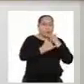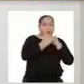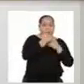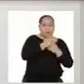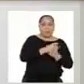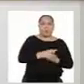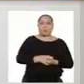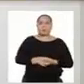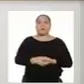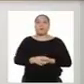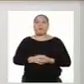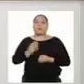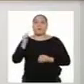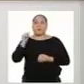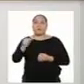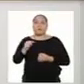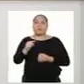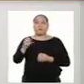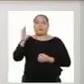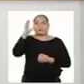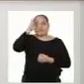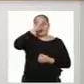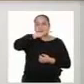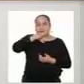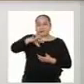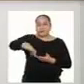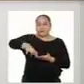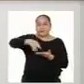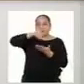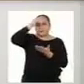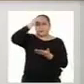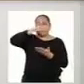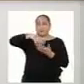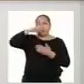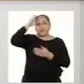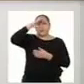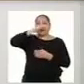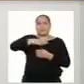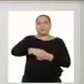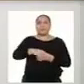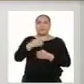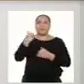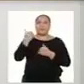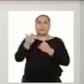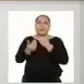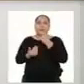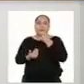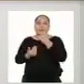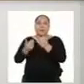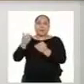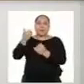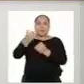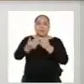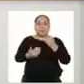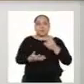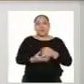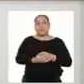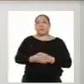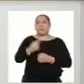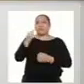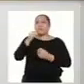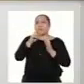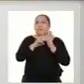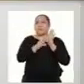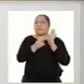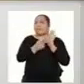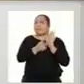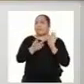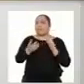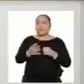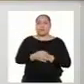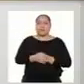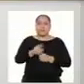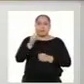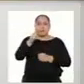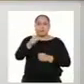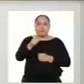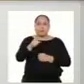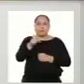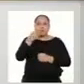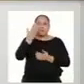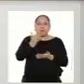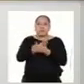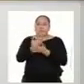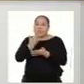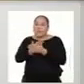es un método jurístico para obtener conocimiento y es proposicional y procedimental. Esto quiere decir que